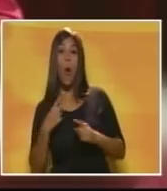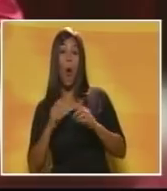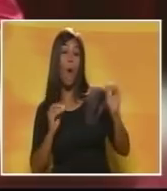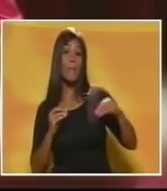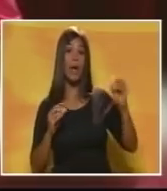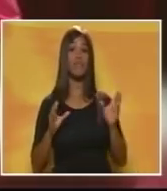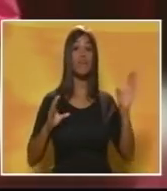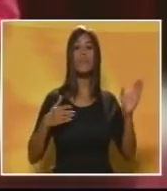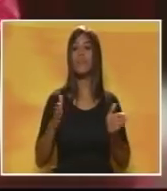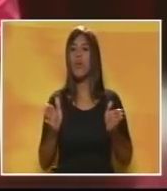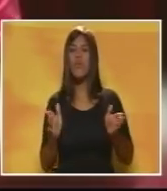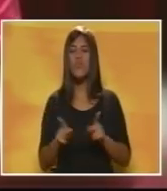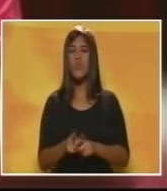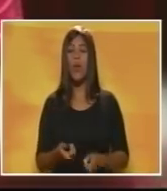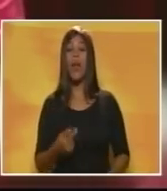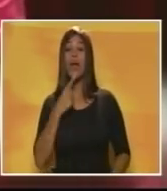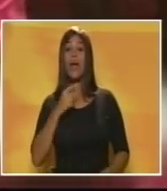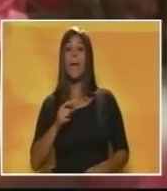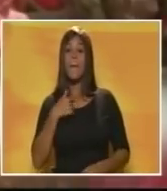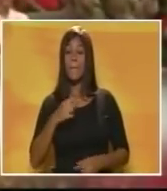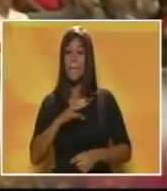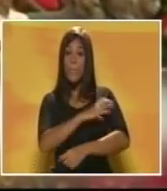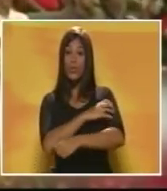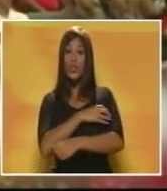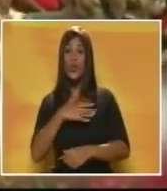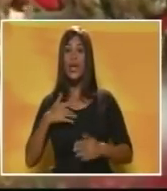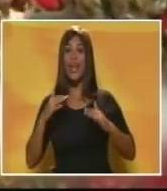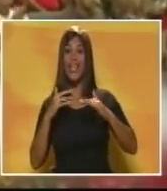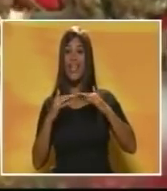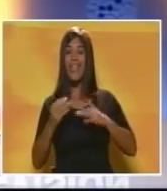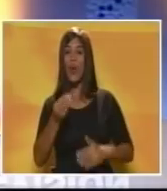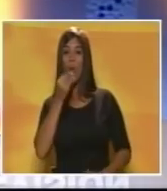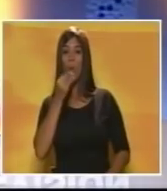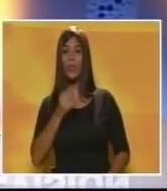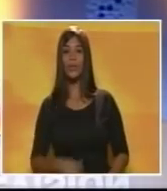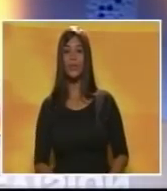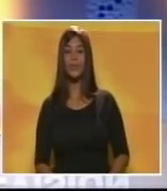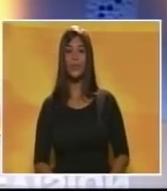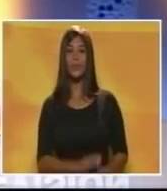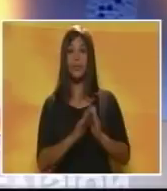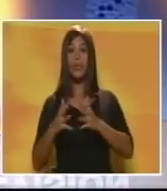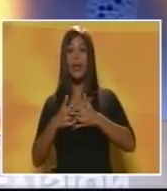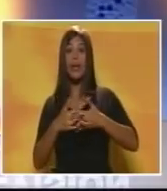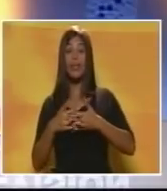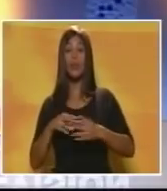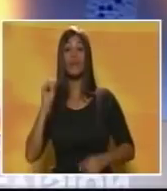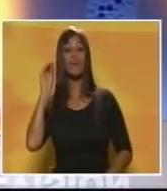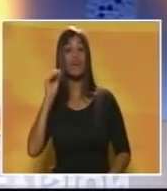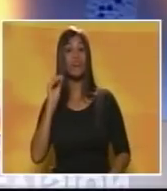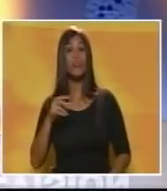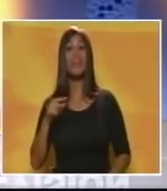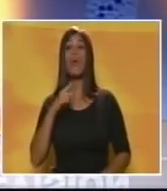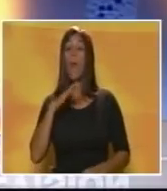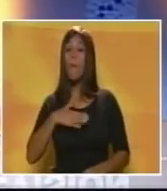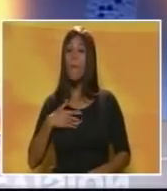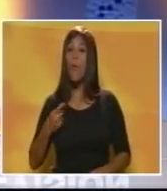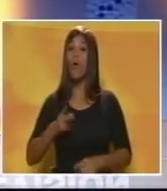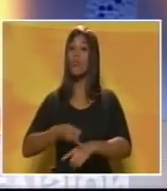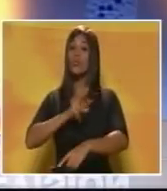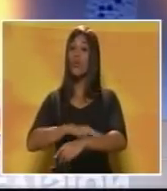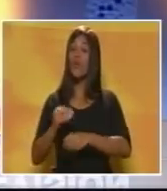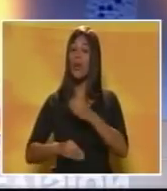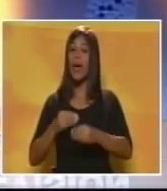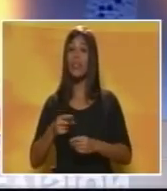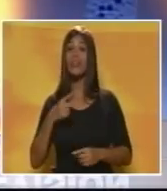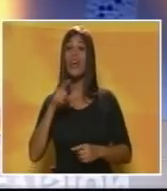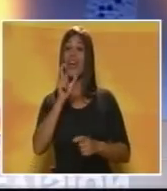vicepresidente del PSUV aseguró que la oposición apunta hacia una guerra alimentaria. Estados Unidos advirtió que habrá consecuencias si las autoridades